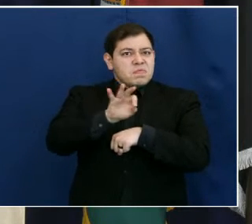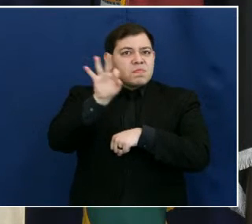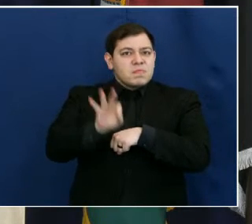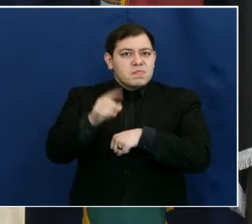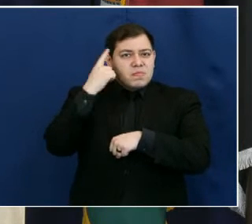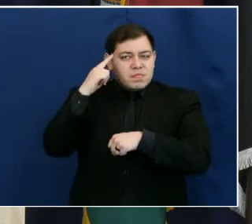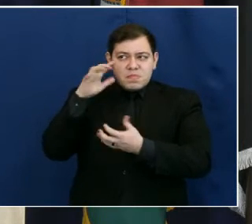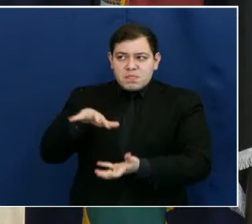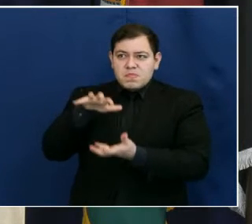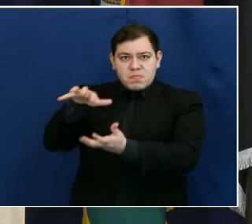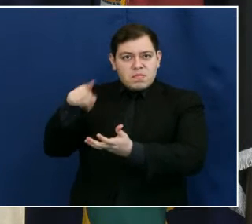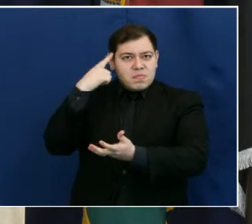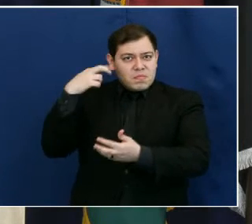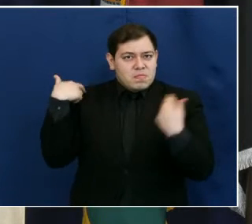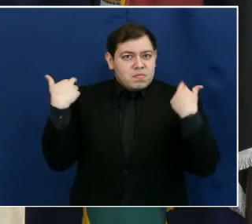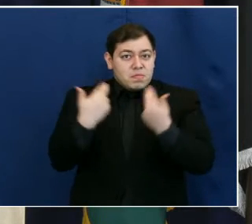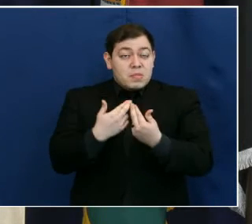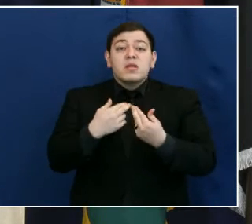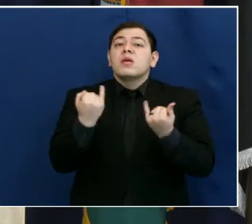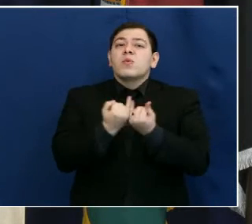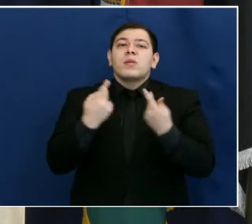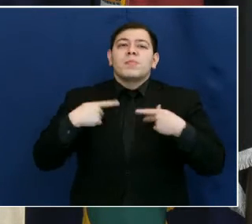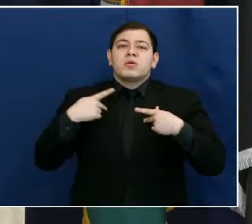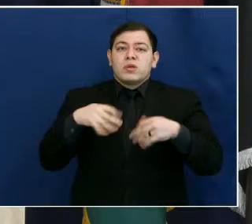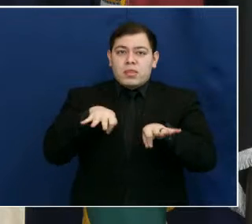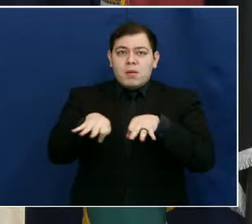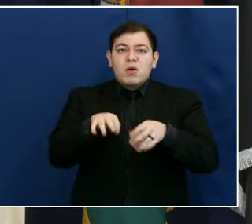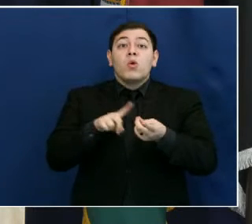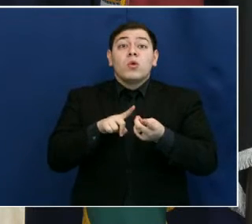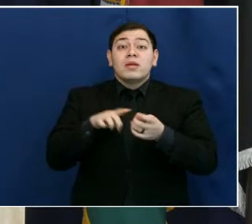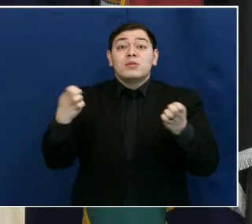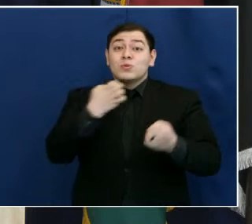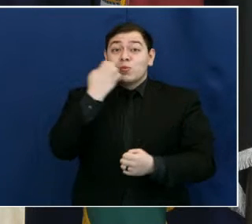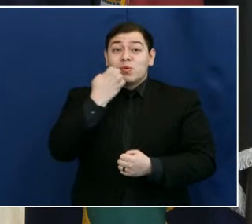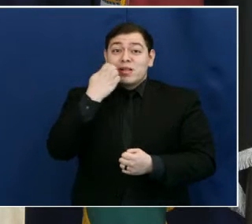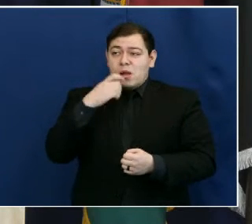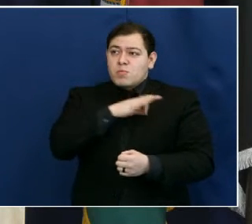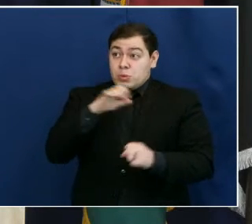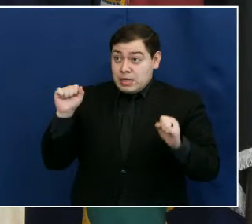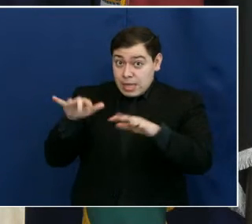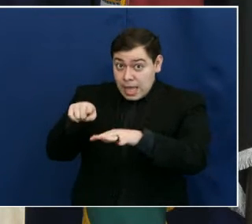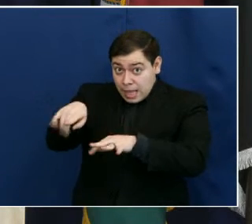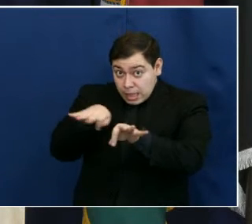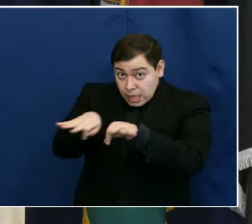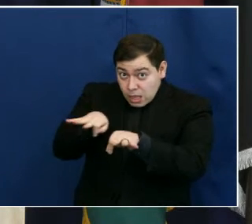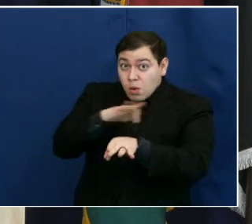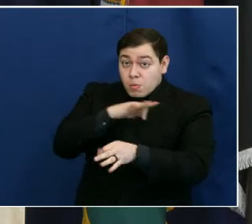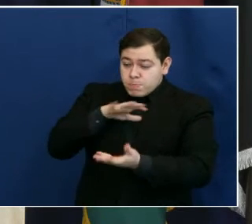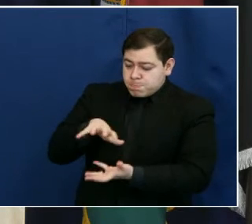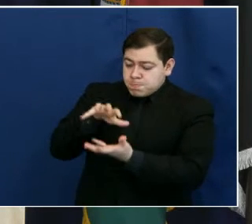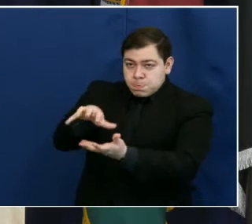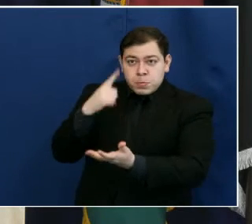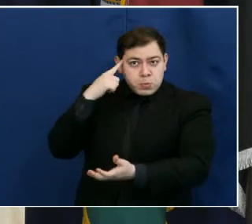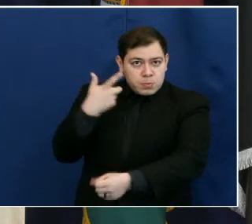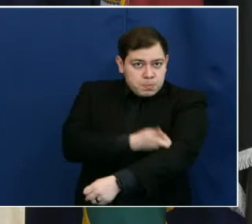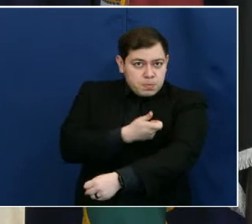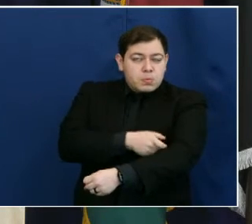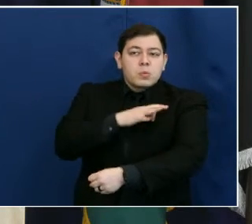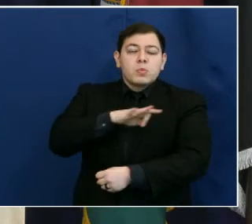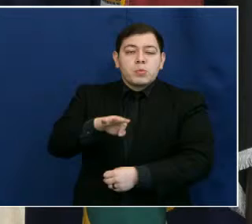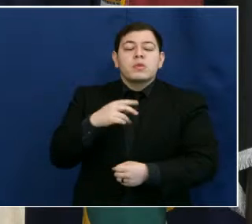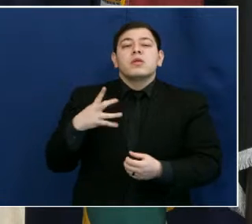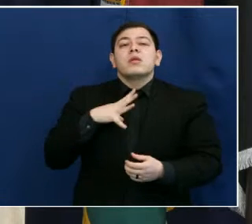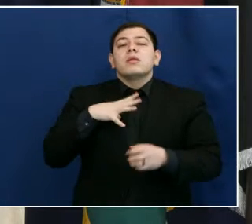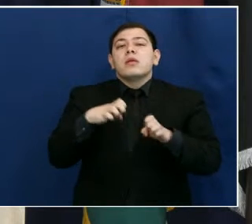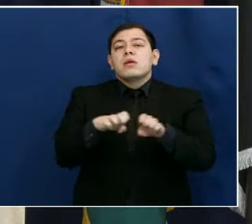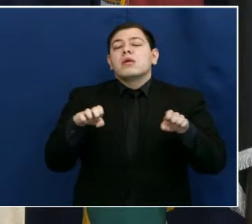maestros y todo el personal educativo. El gobierno del condado de San Diego, la doctora Wooten y el presidente de la Junta de Supervisores, Nathan, todos